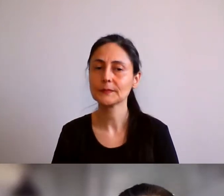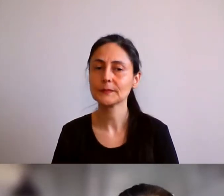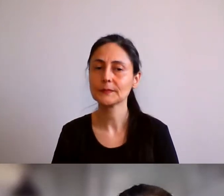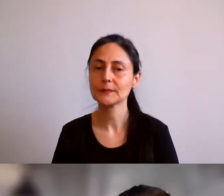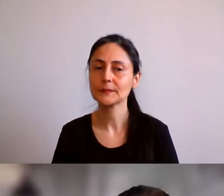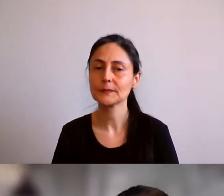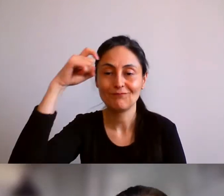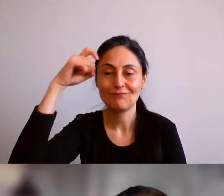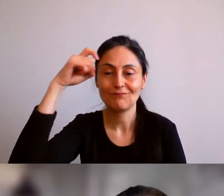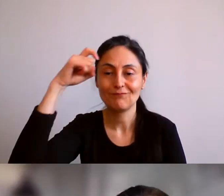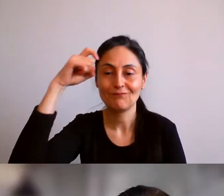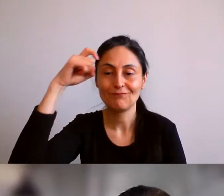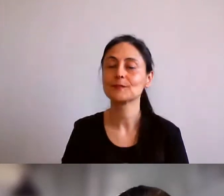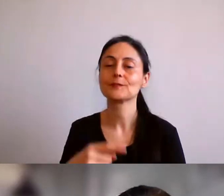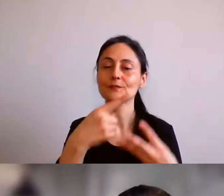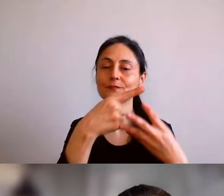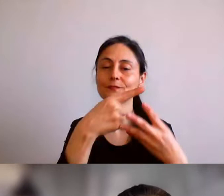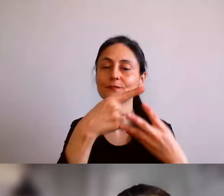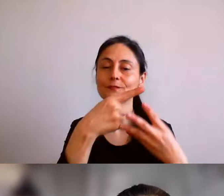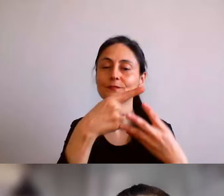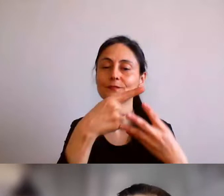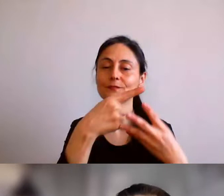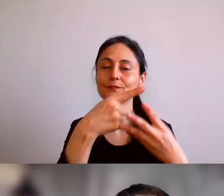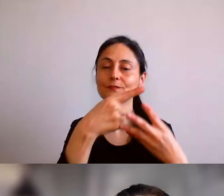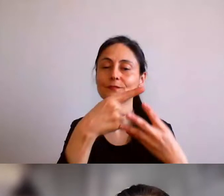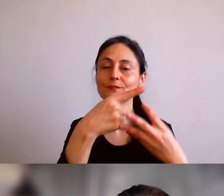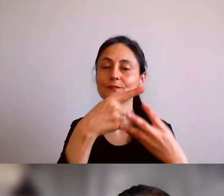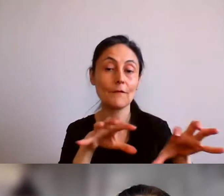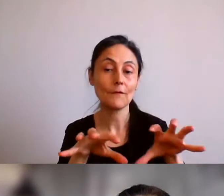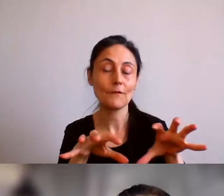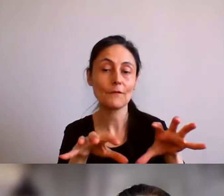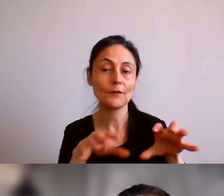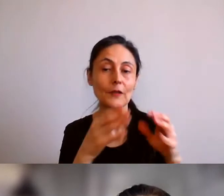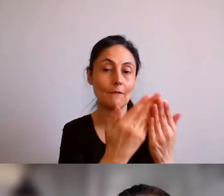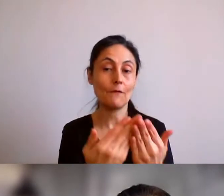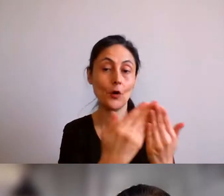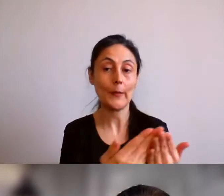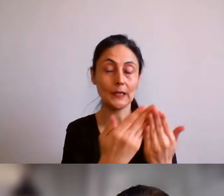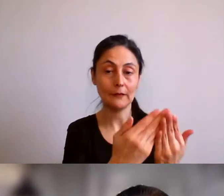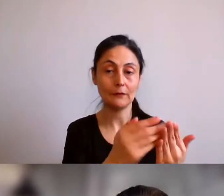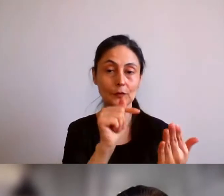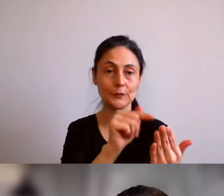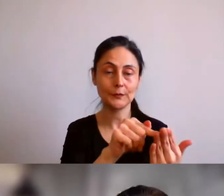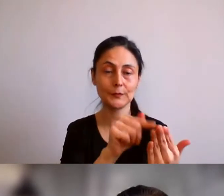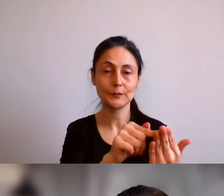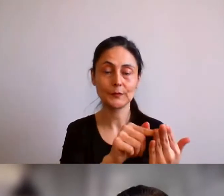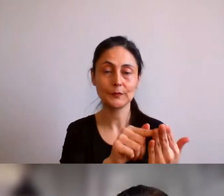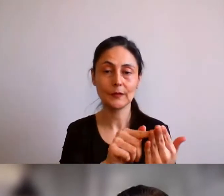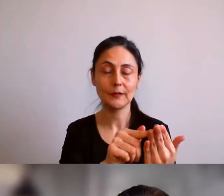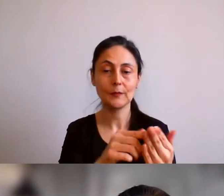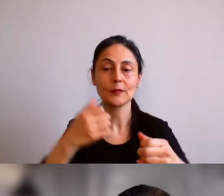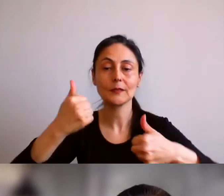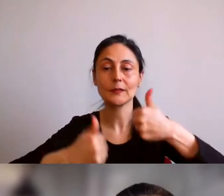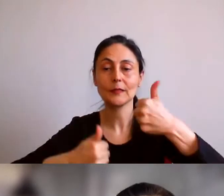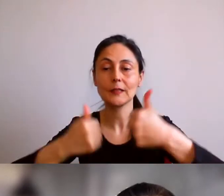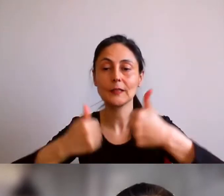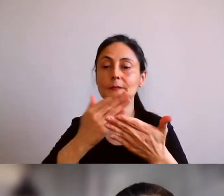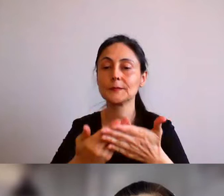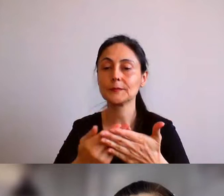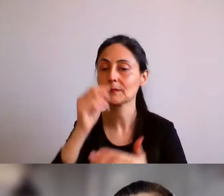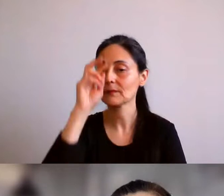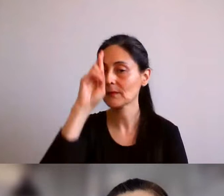porque tiene aspectos claros formativos y también yo creo que como ser carreras de la salud tenemos además un rol